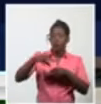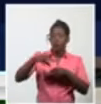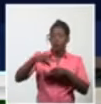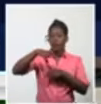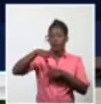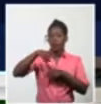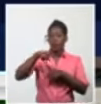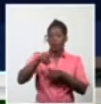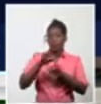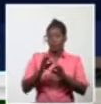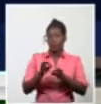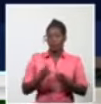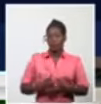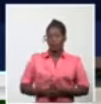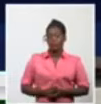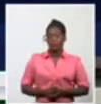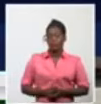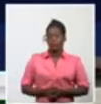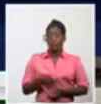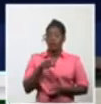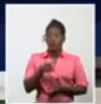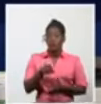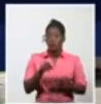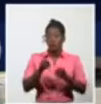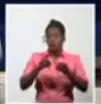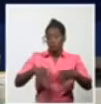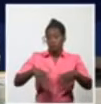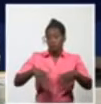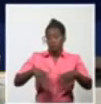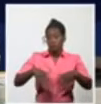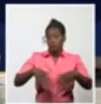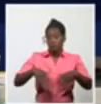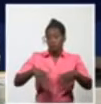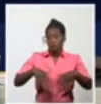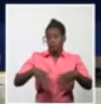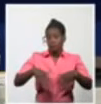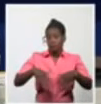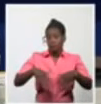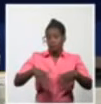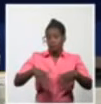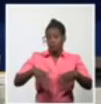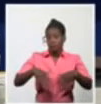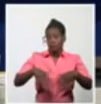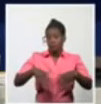tal. Esa es la situación. En los restantes municipios